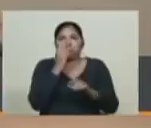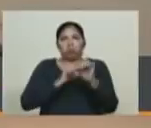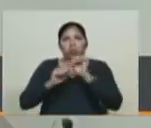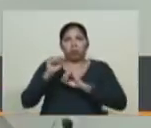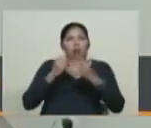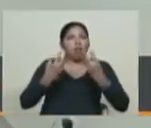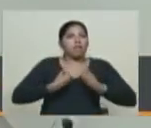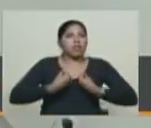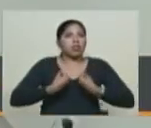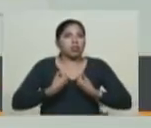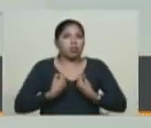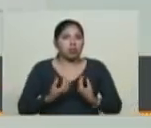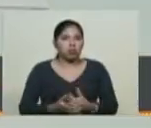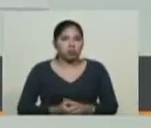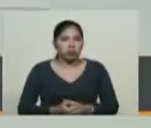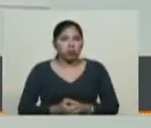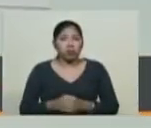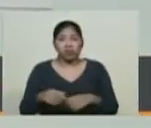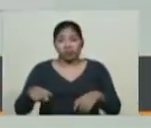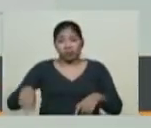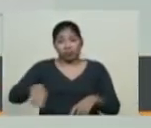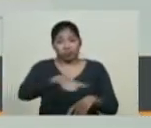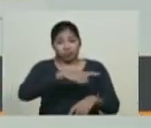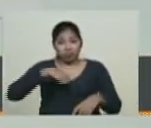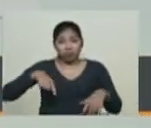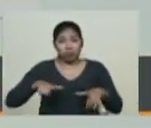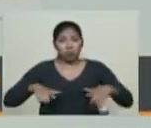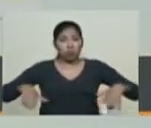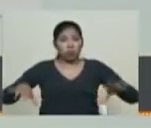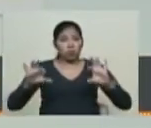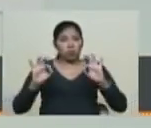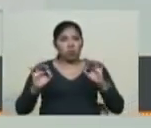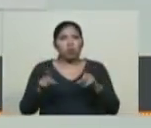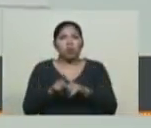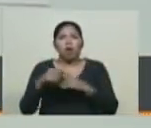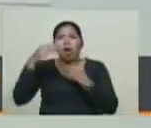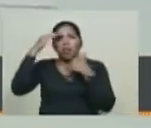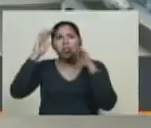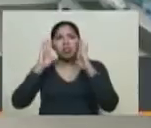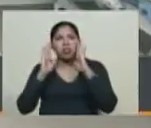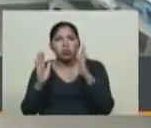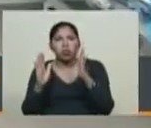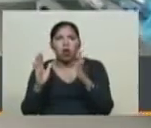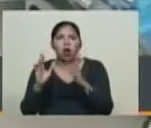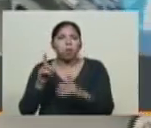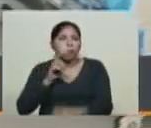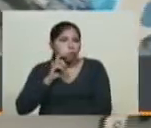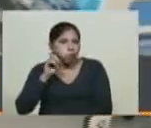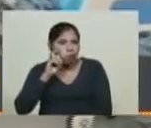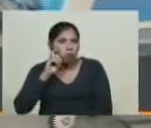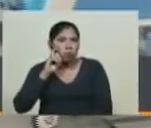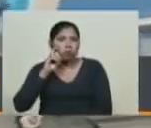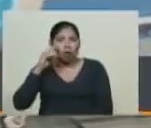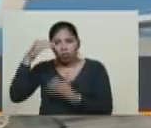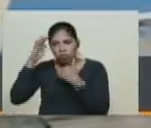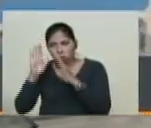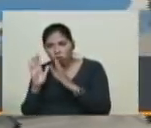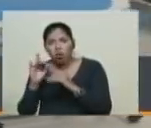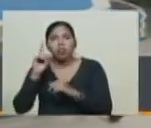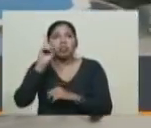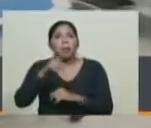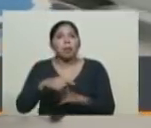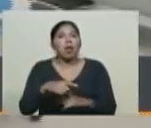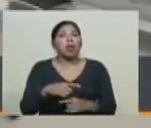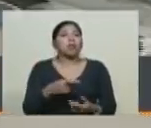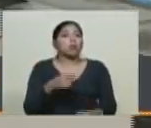de su vida. Todas estas salas nos permiten no solamente la atención a las embarazadas, sino a todas las